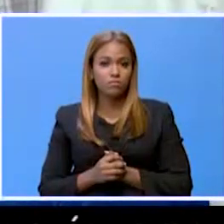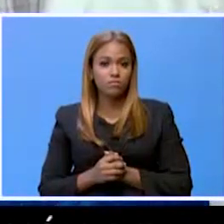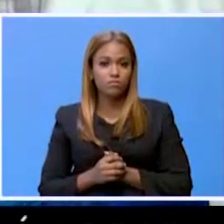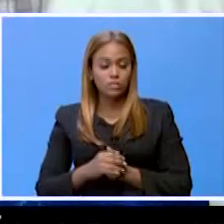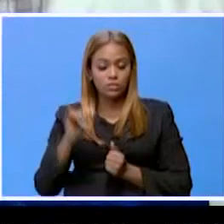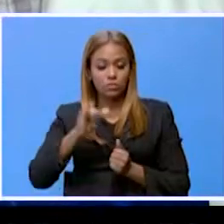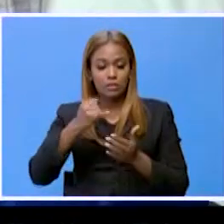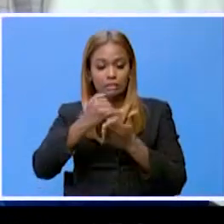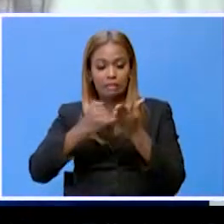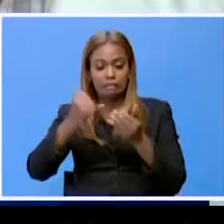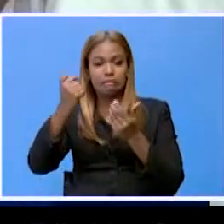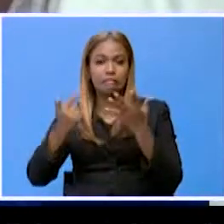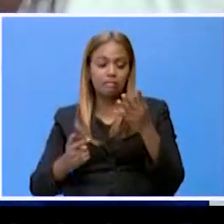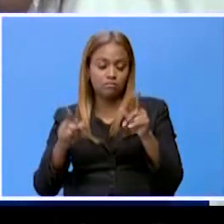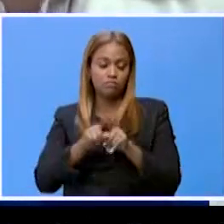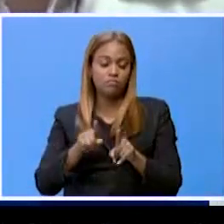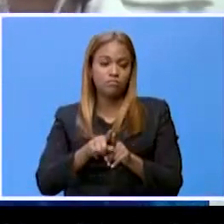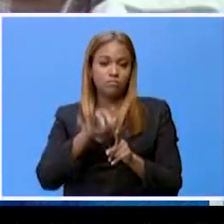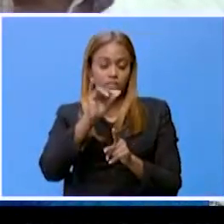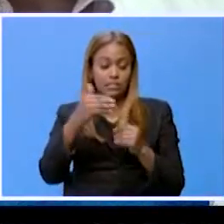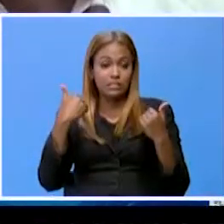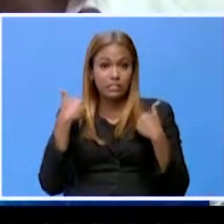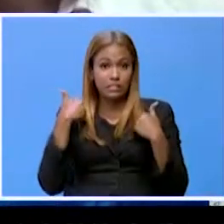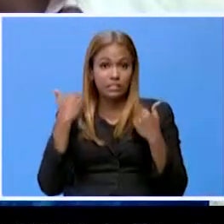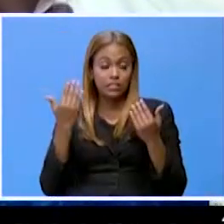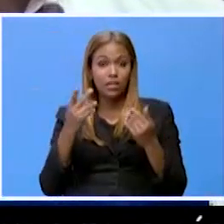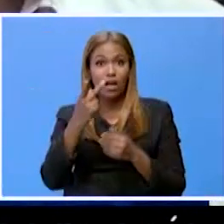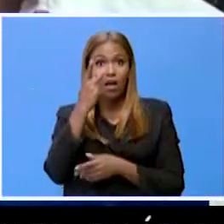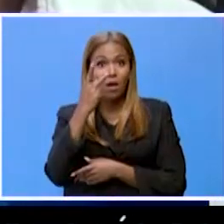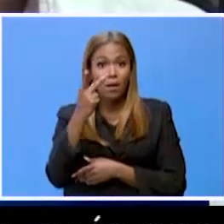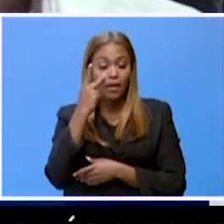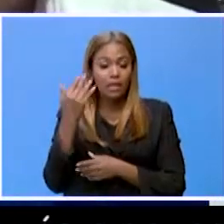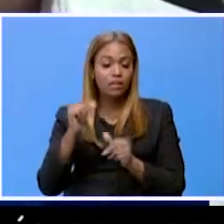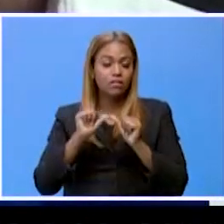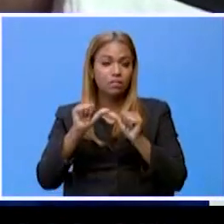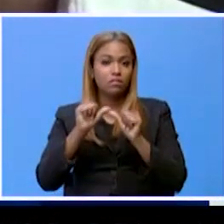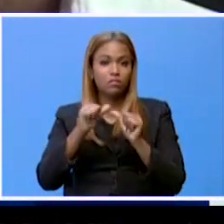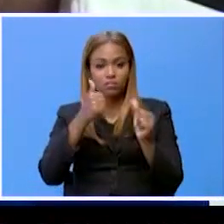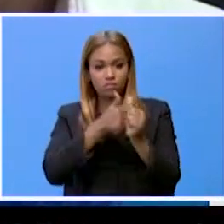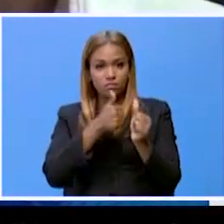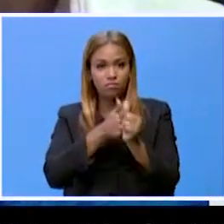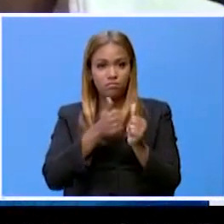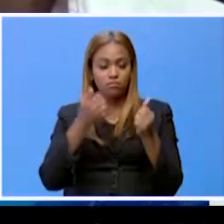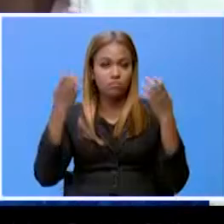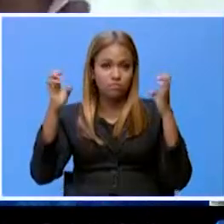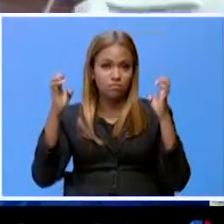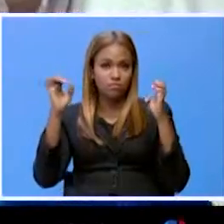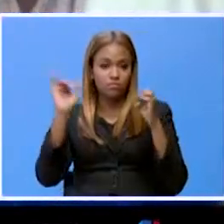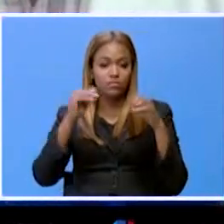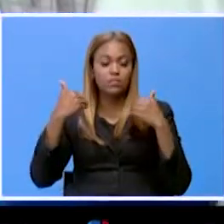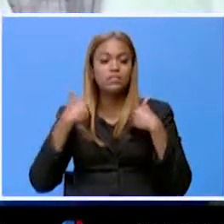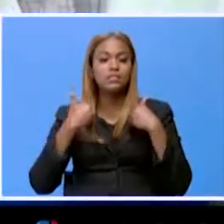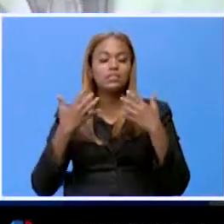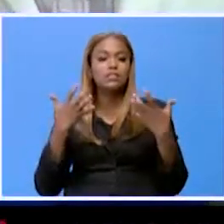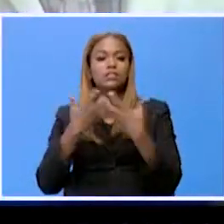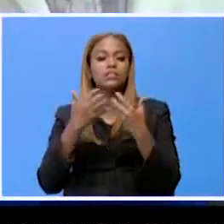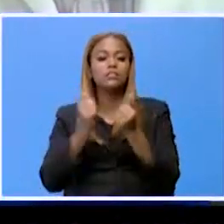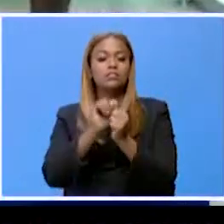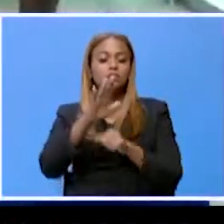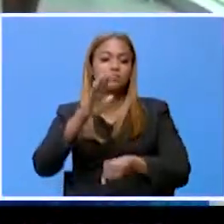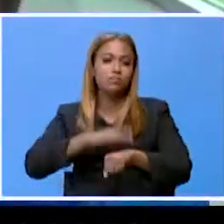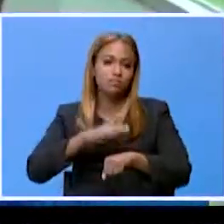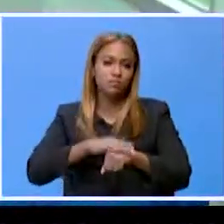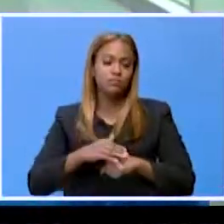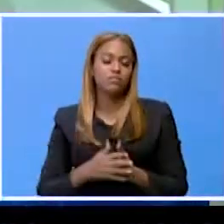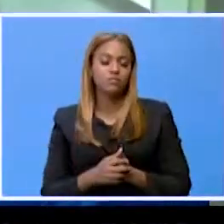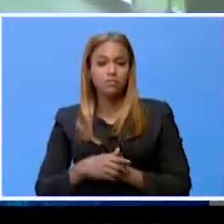neurocirujanos, etcétera, etcétera. Hay un team presencial que está permanentemente en la sala de emergencia y hay un team que responde a llamados.